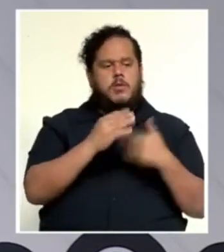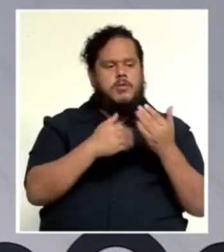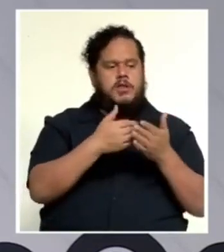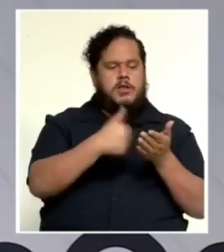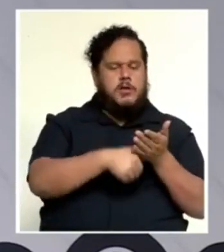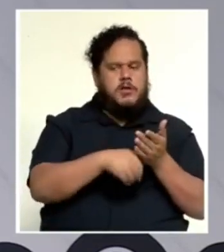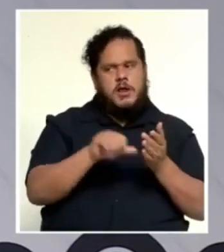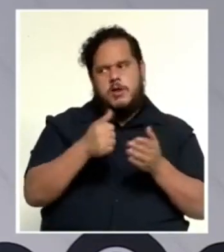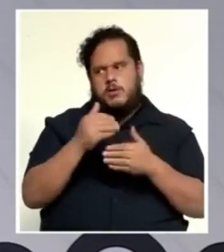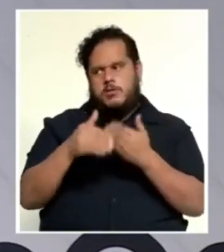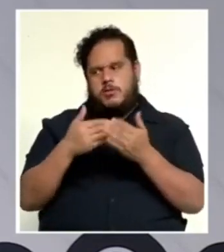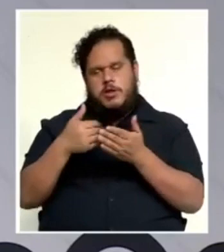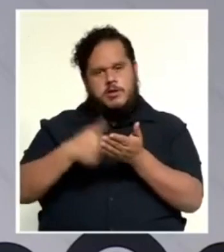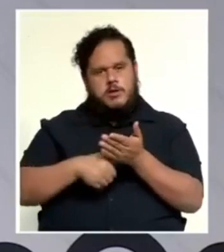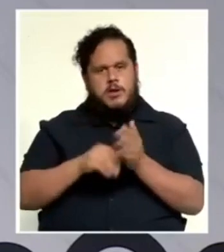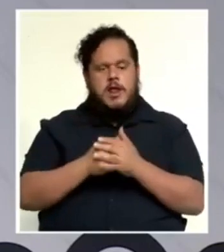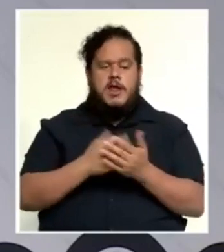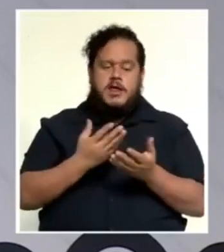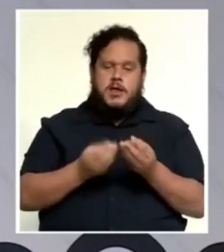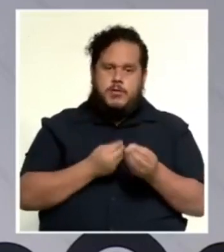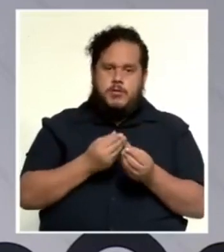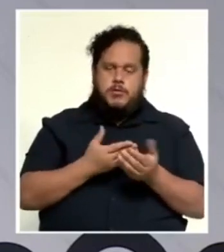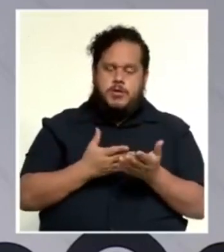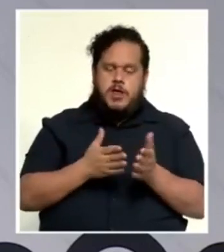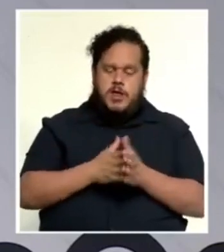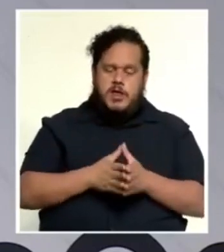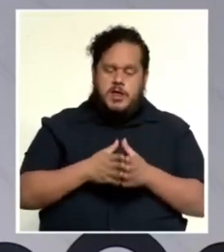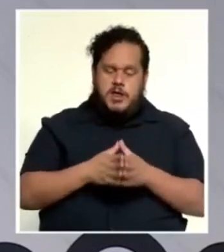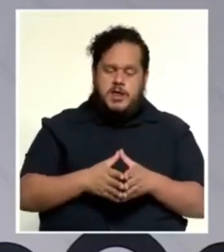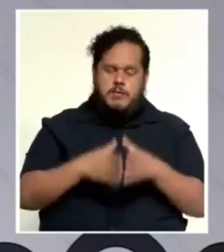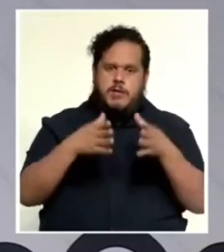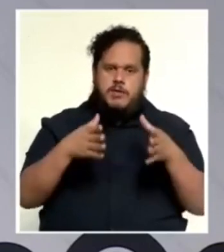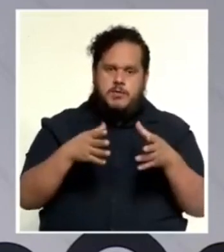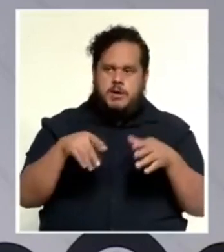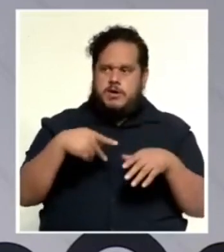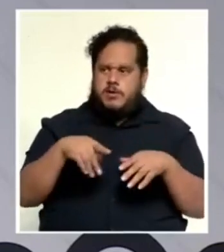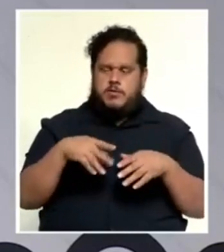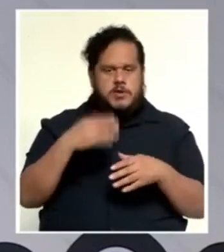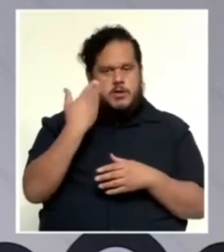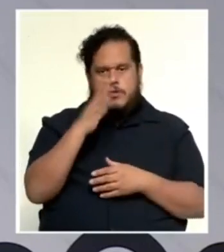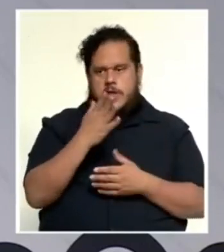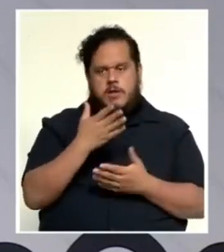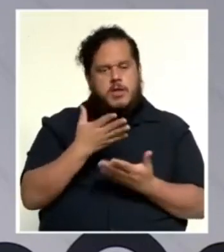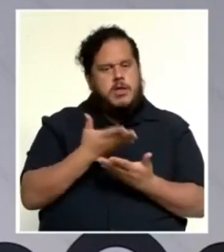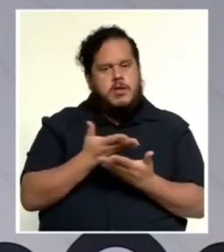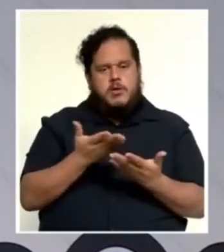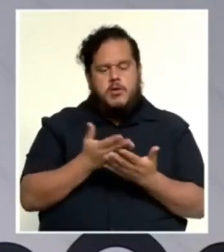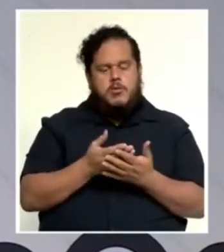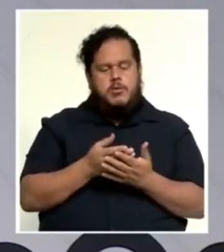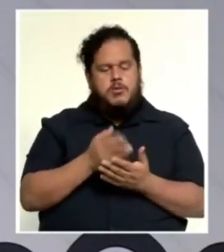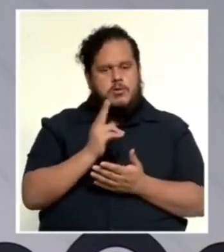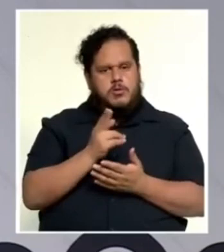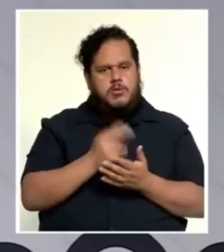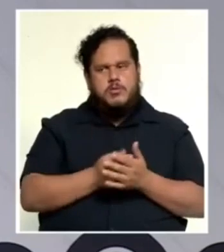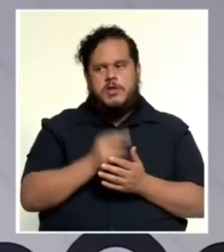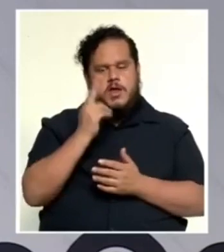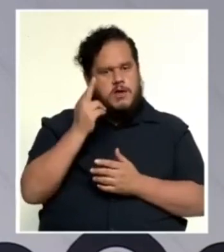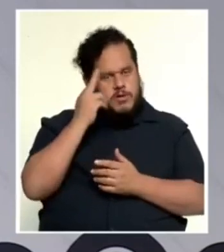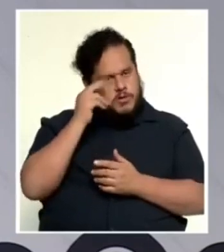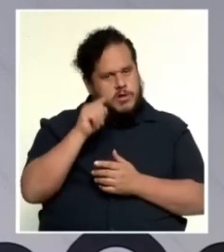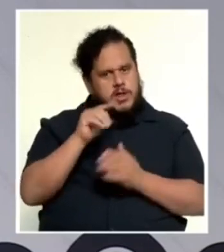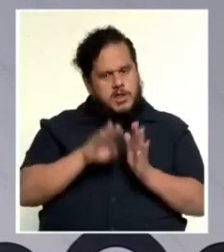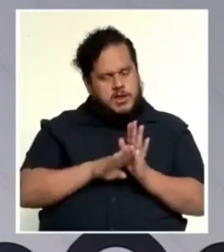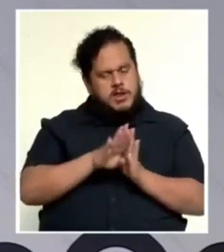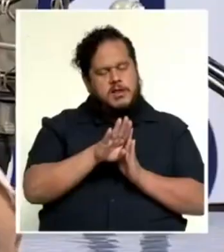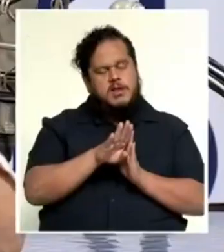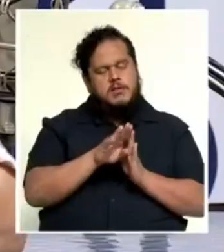que generan todavía mayores riesgos para ciertos sectores del país que no sabe a qué atenerse sobre los mismos en razón de esa altísima